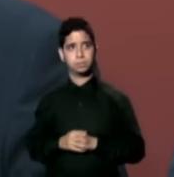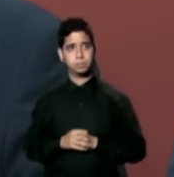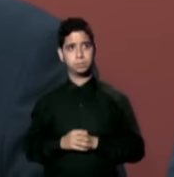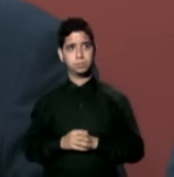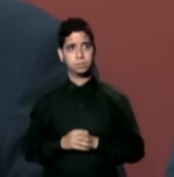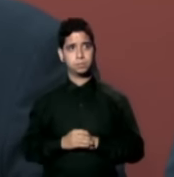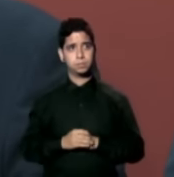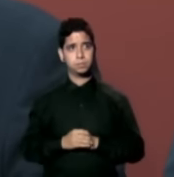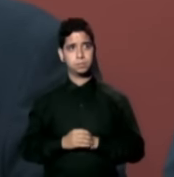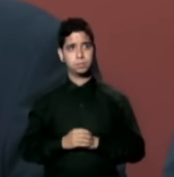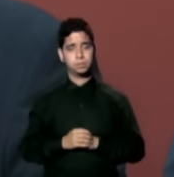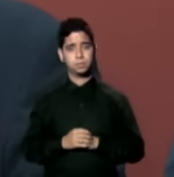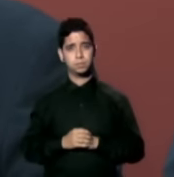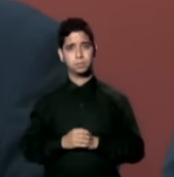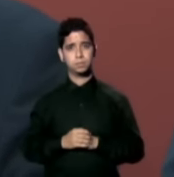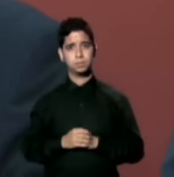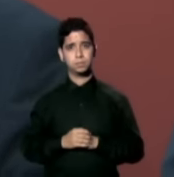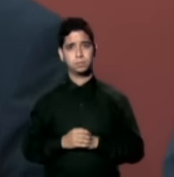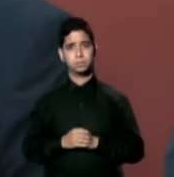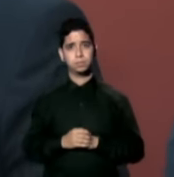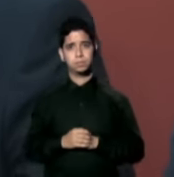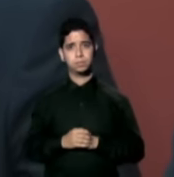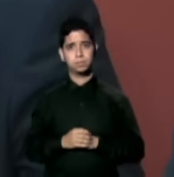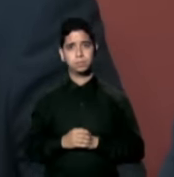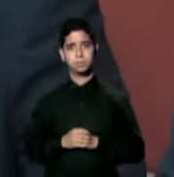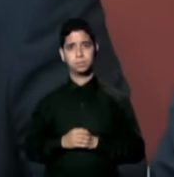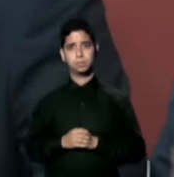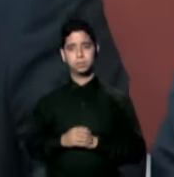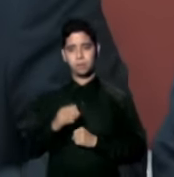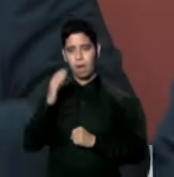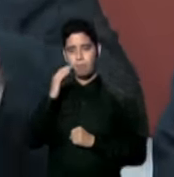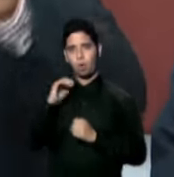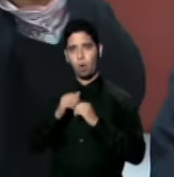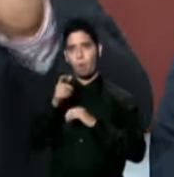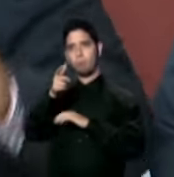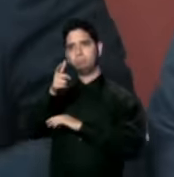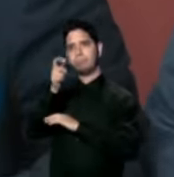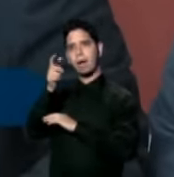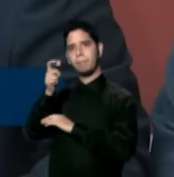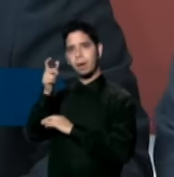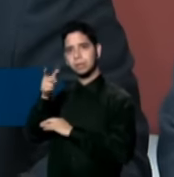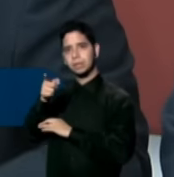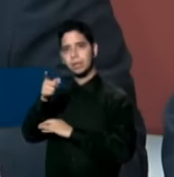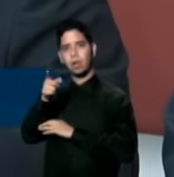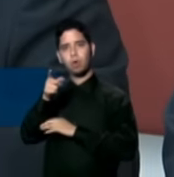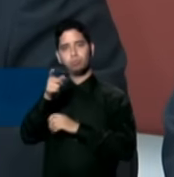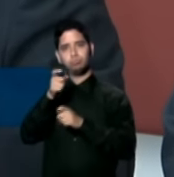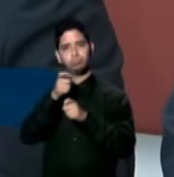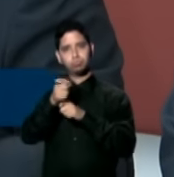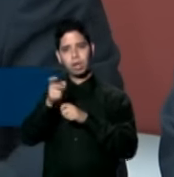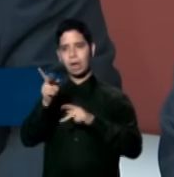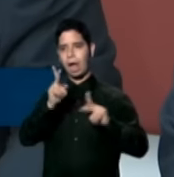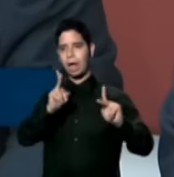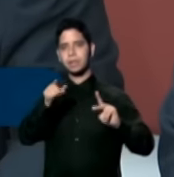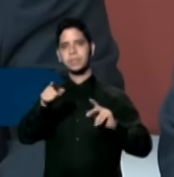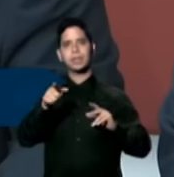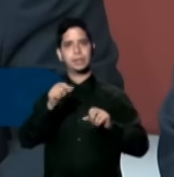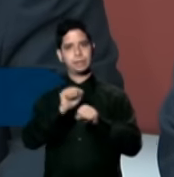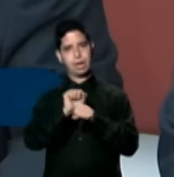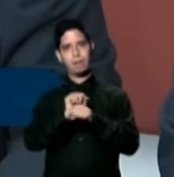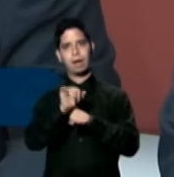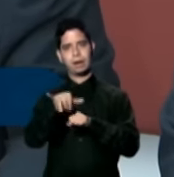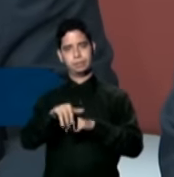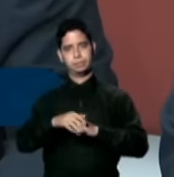trayectoria de los impactos era un atentado hacia el edificio y aquellas personas que podían encontrarse en el